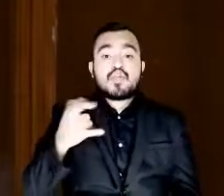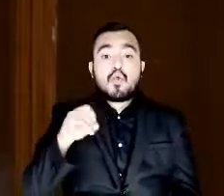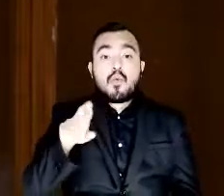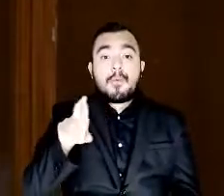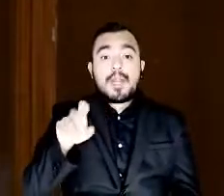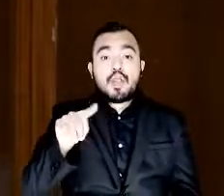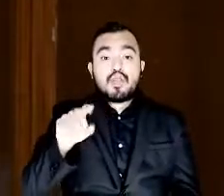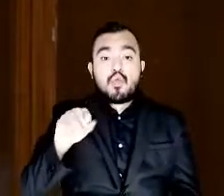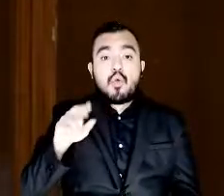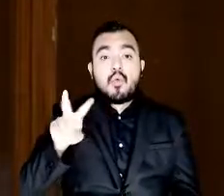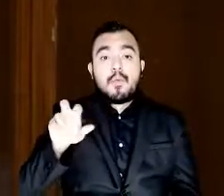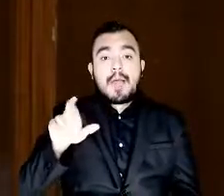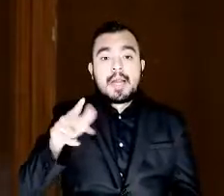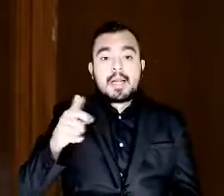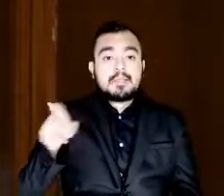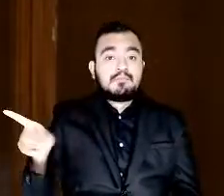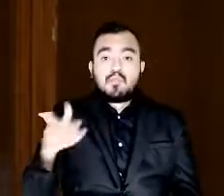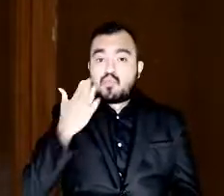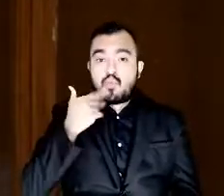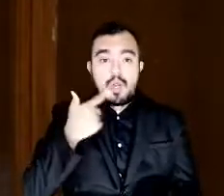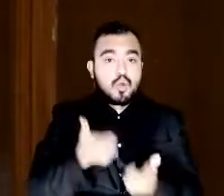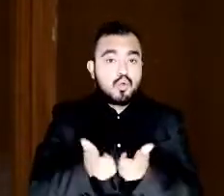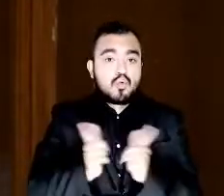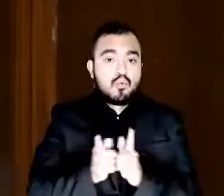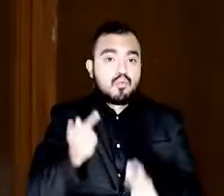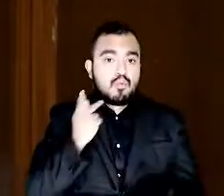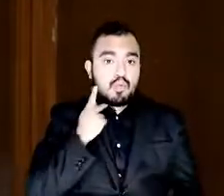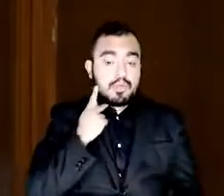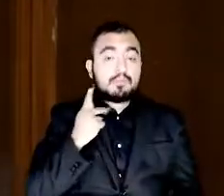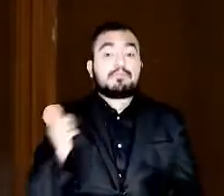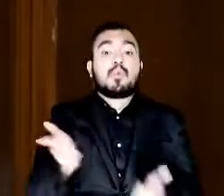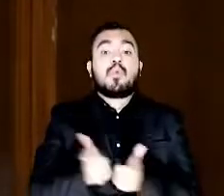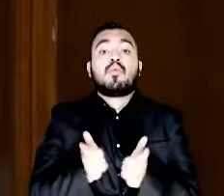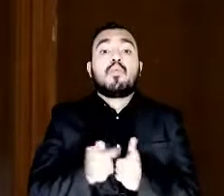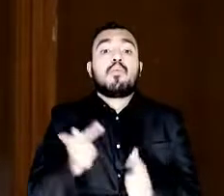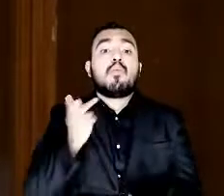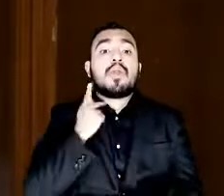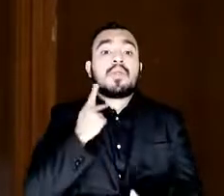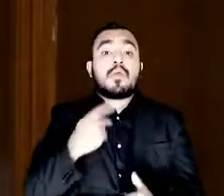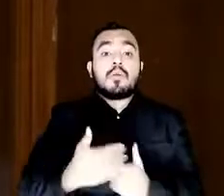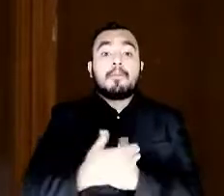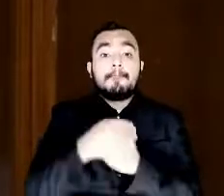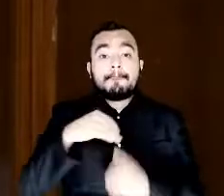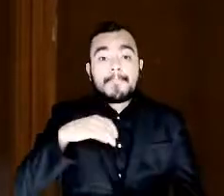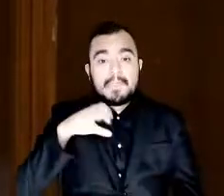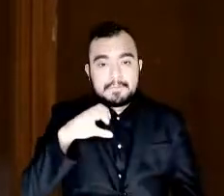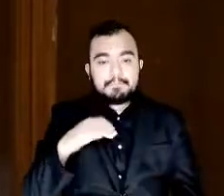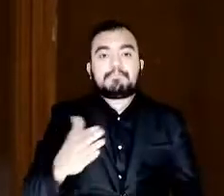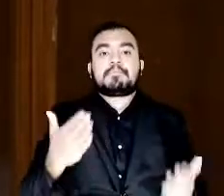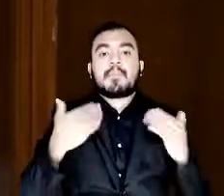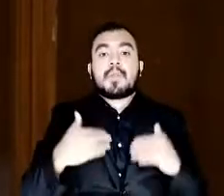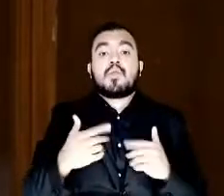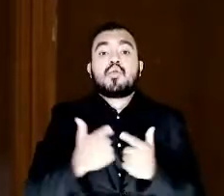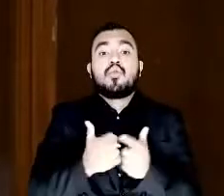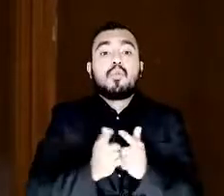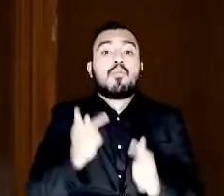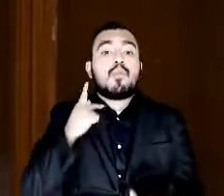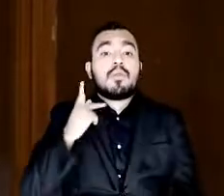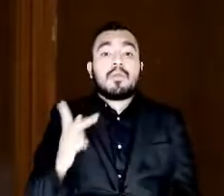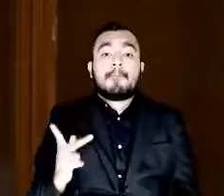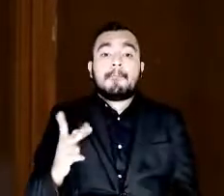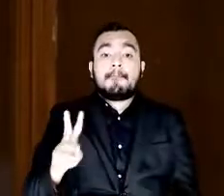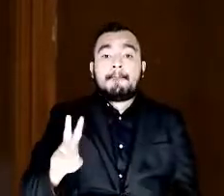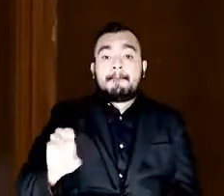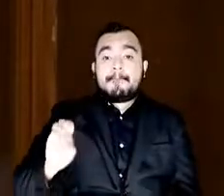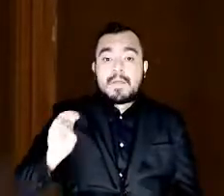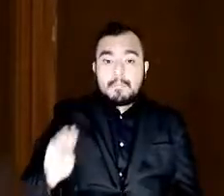Cervantes diputados impartido grupo parlamentario del movimiento ciudadano grupo parlamentario de partido verde ecologista